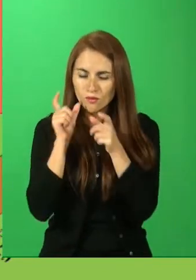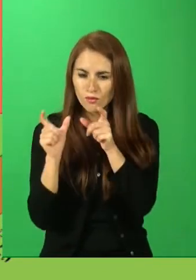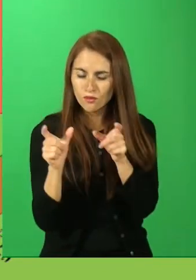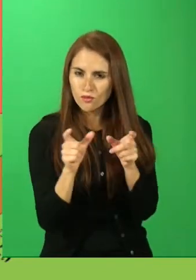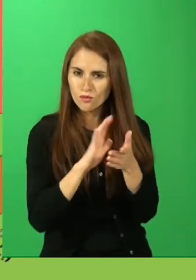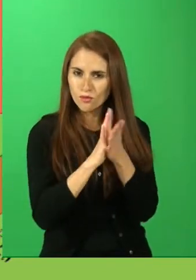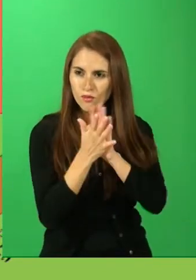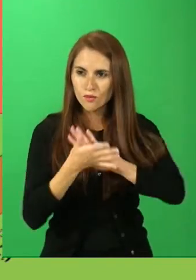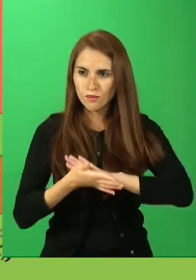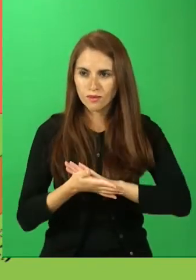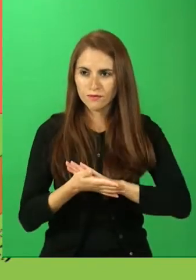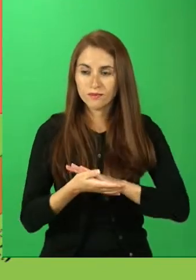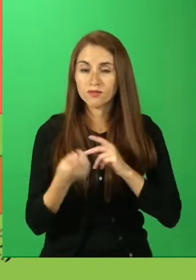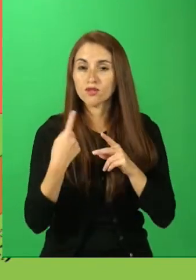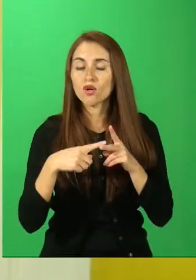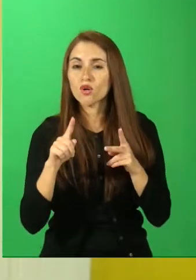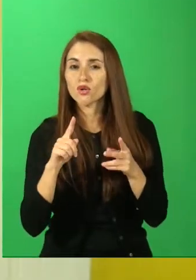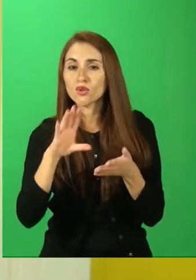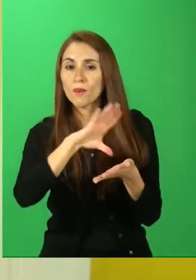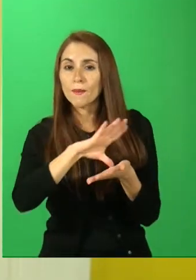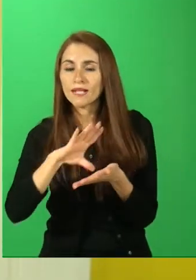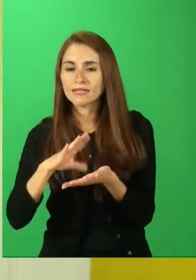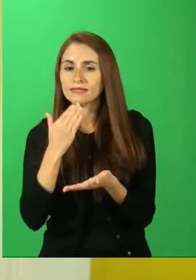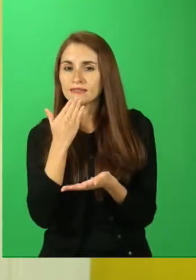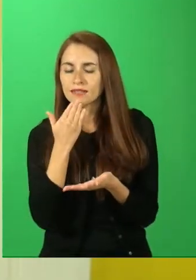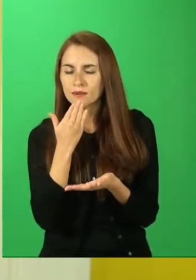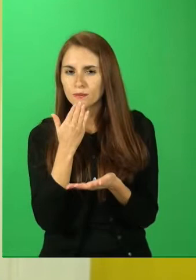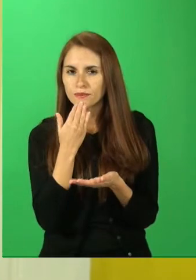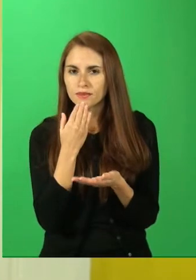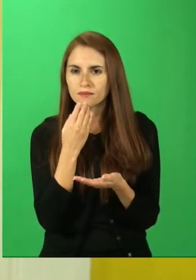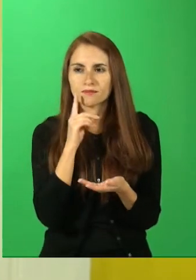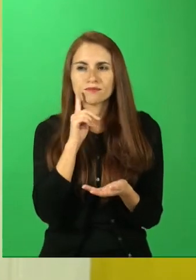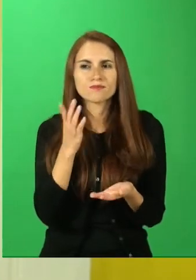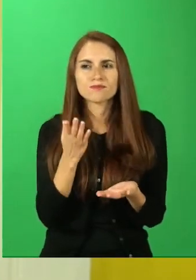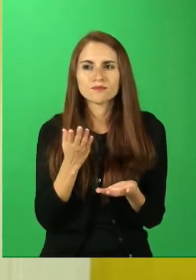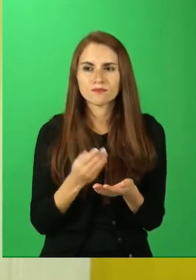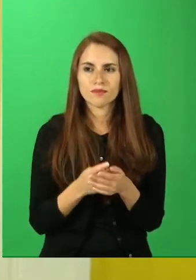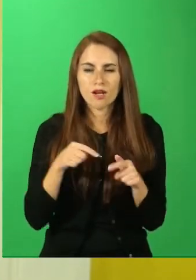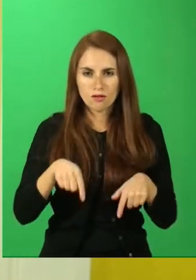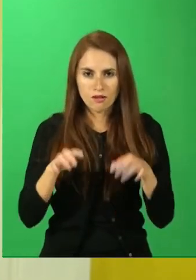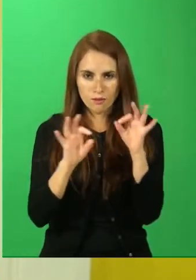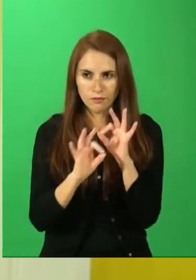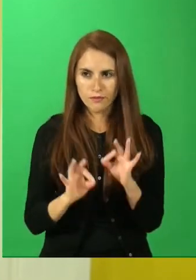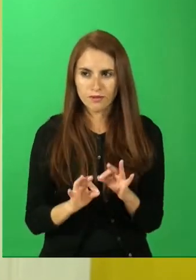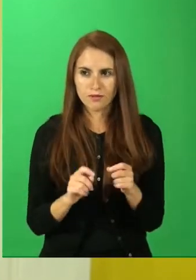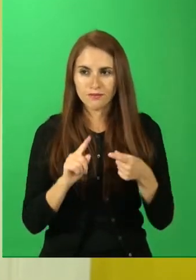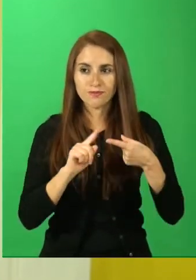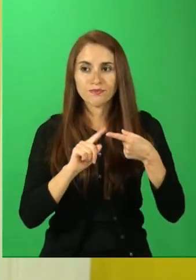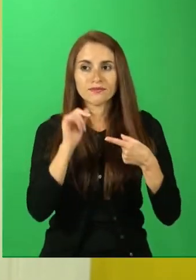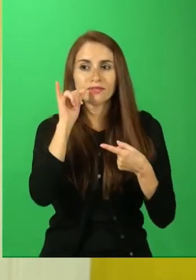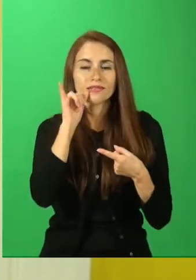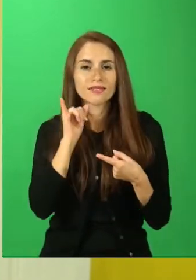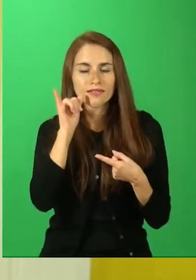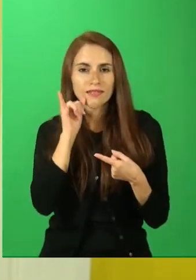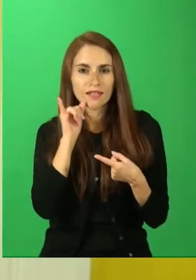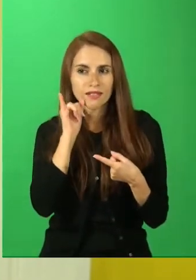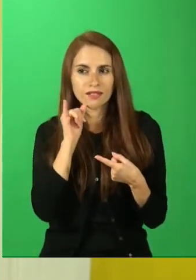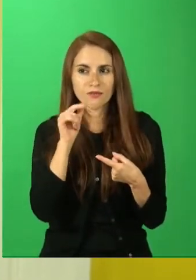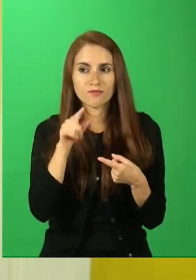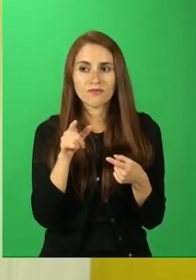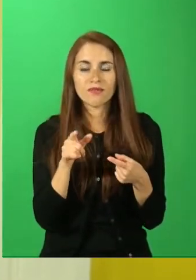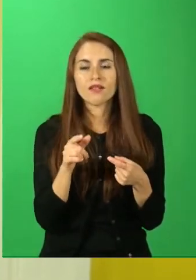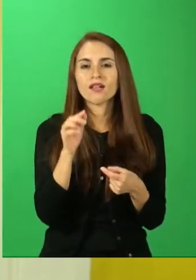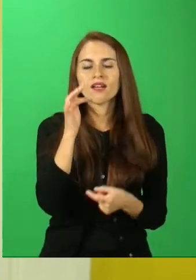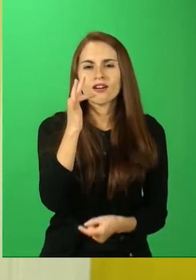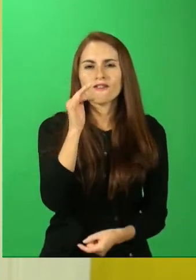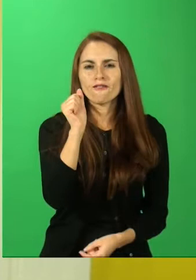también estuvieron bajo esta influencia. Vamos entonces a concentrarnos ahora en Italia. El fascismo